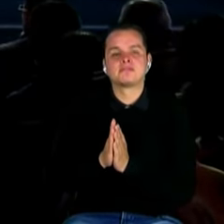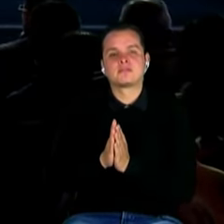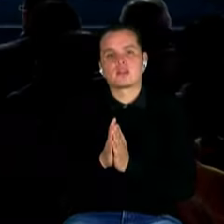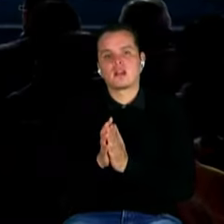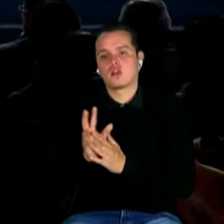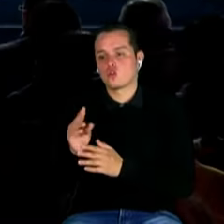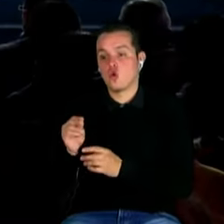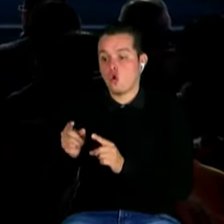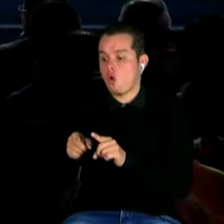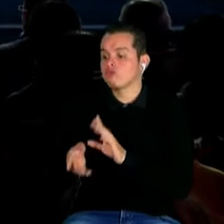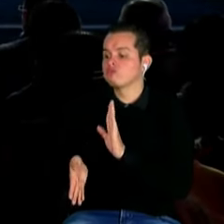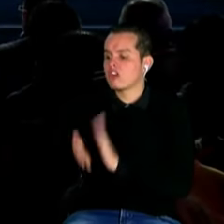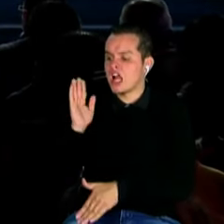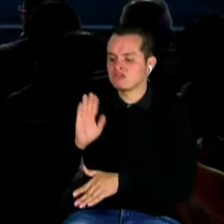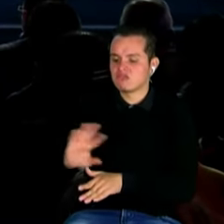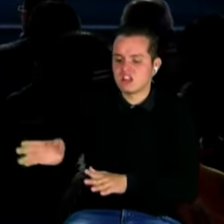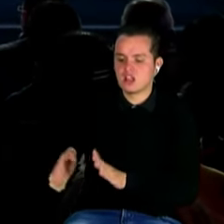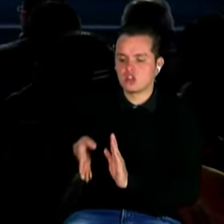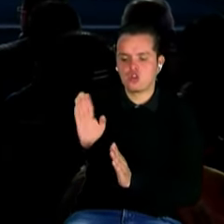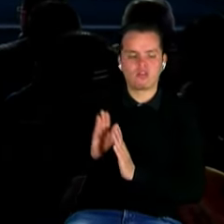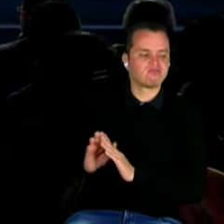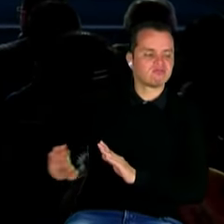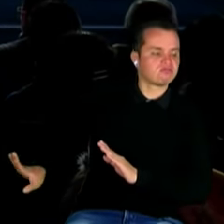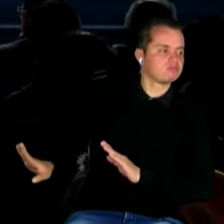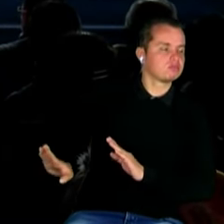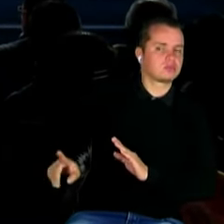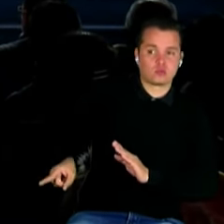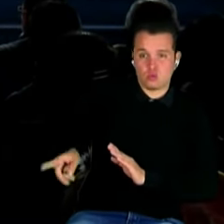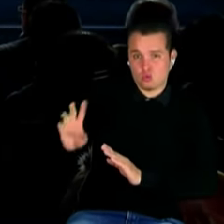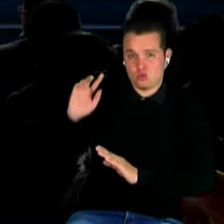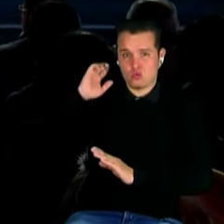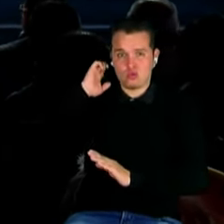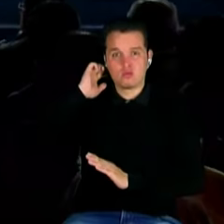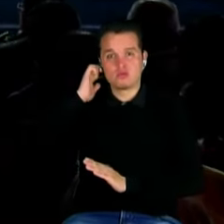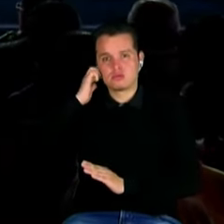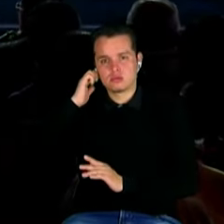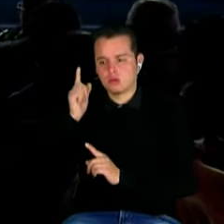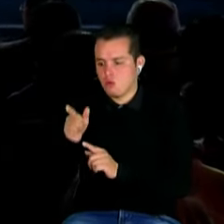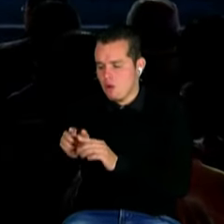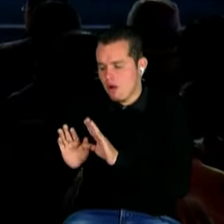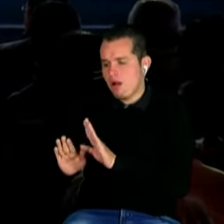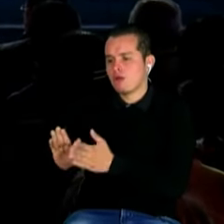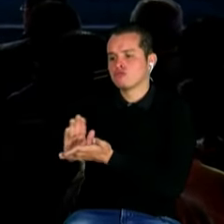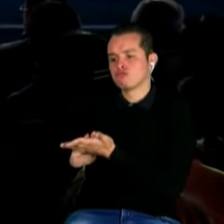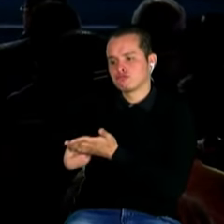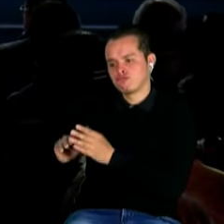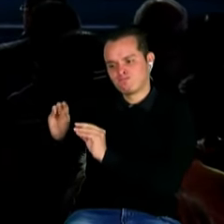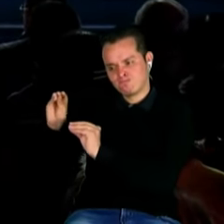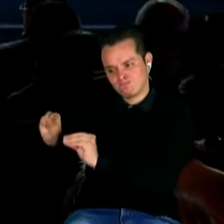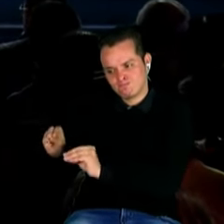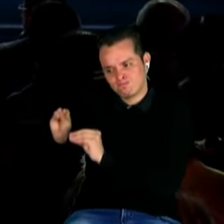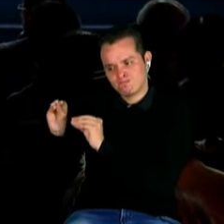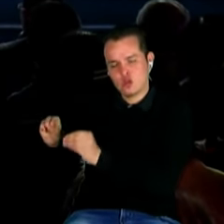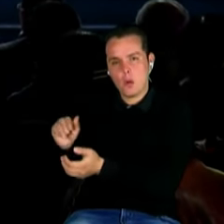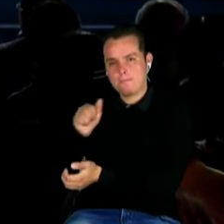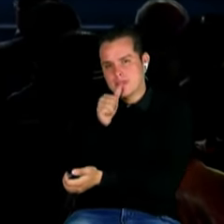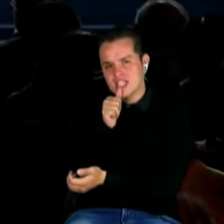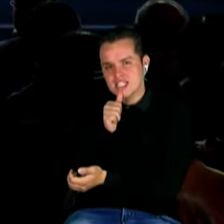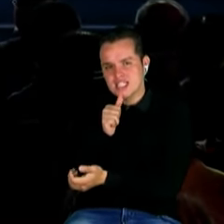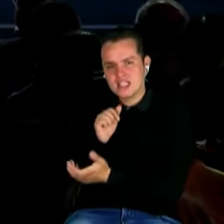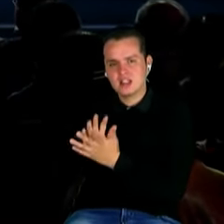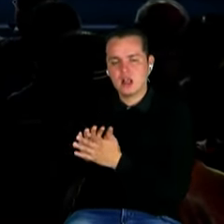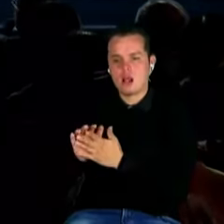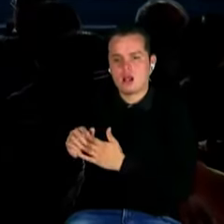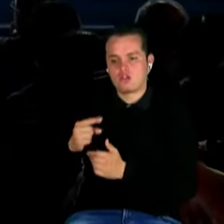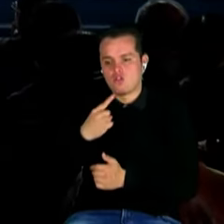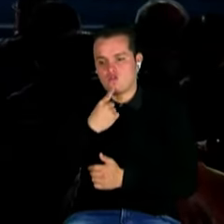No fue abortado del propósito, fue tratado con paciencia. Sí, sí, tuvo que pedir perdón, tuvo que confesar, tuvo